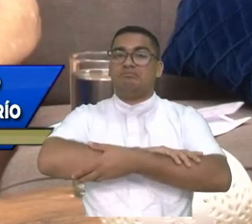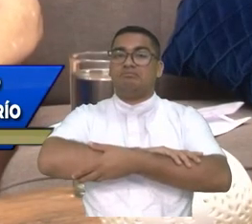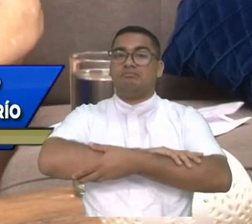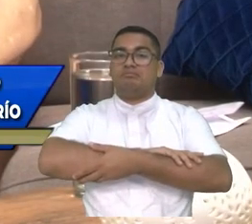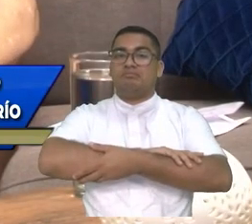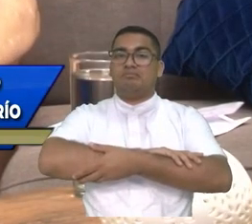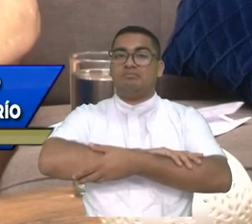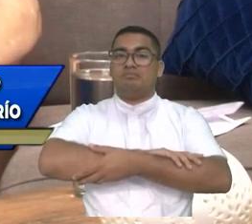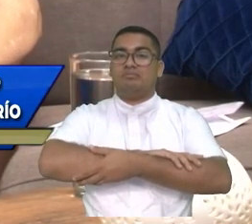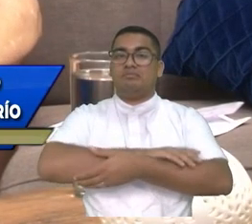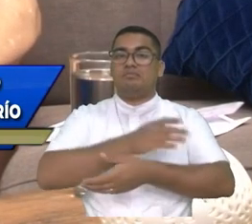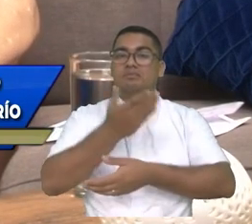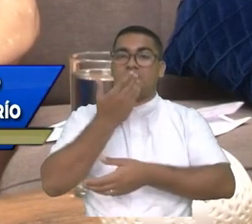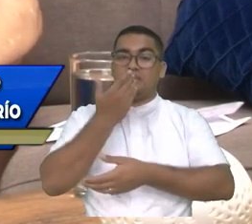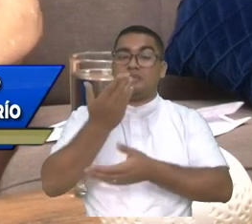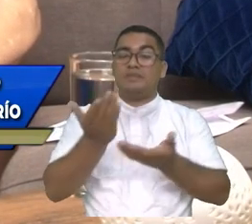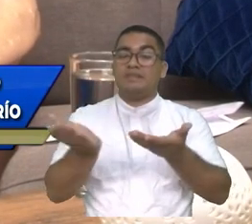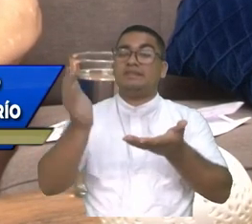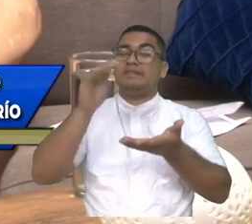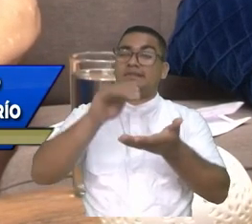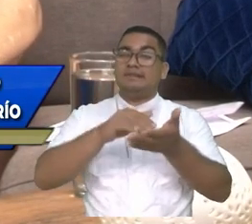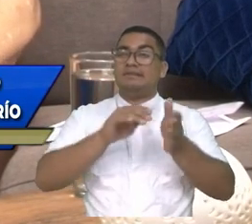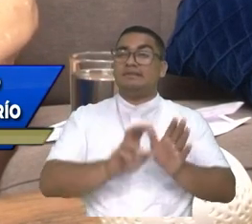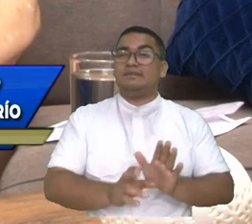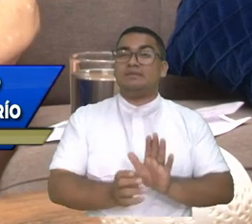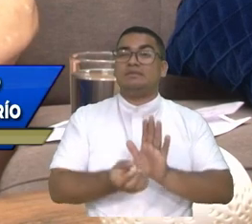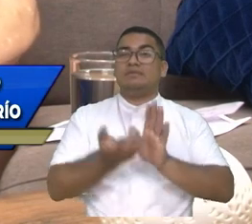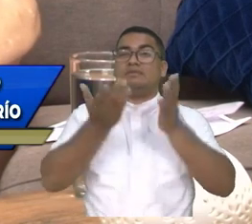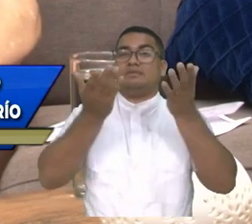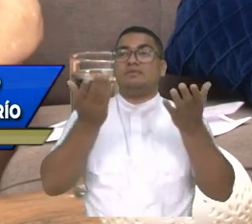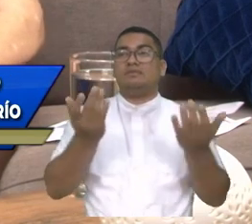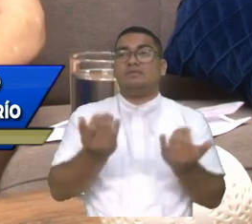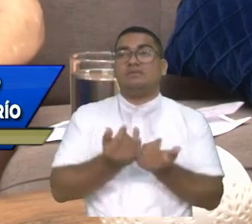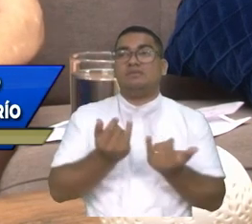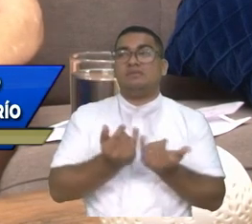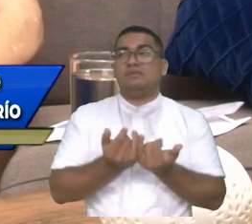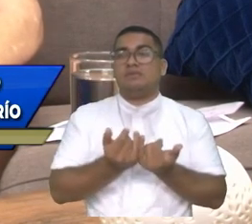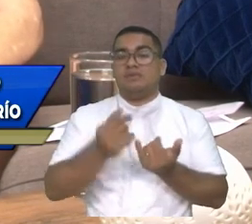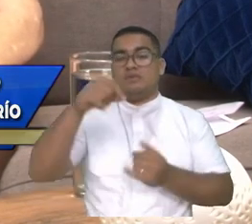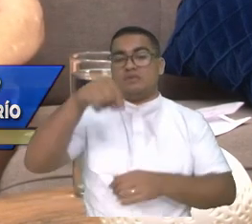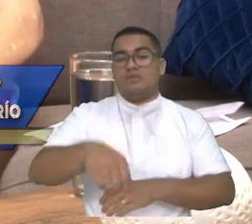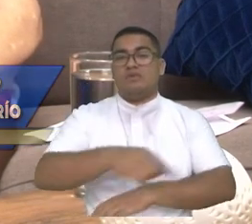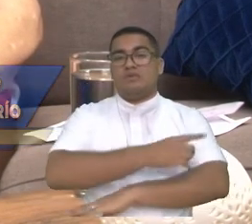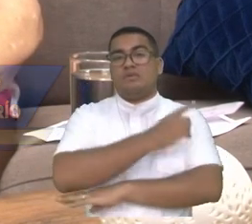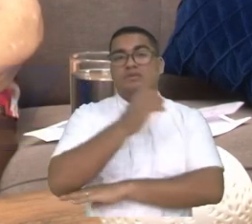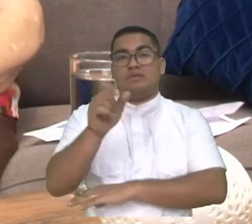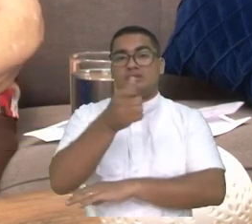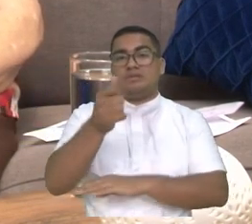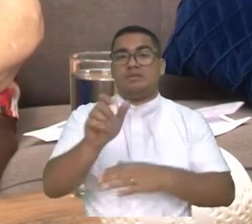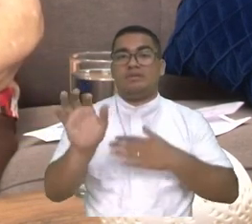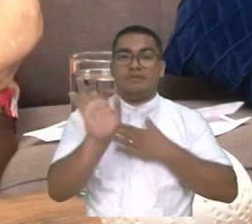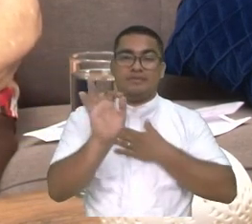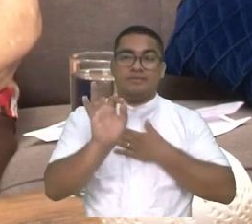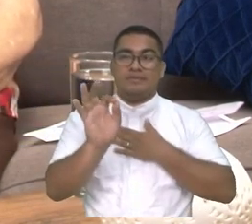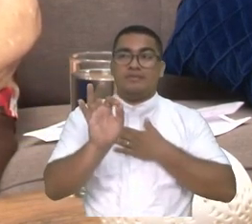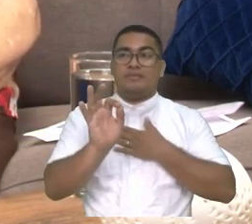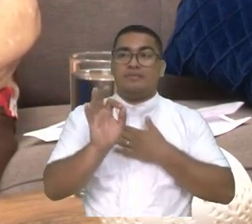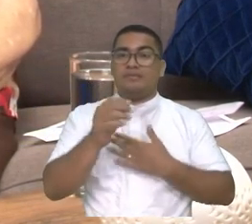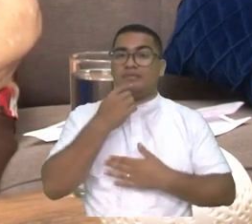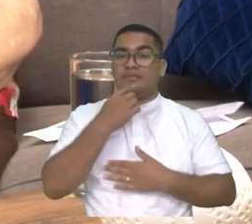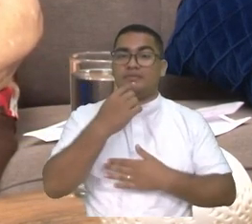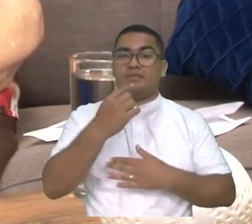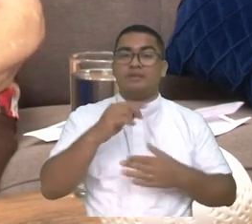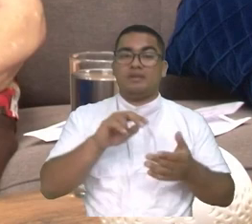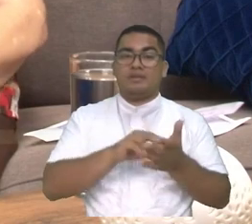en resurgir siempre, aunque se nos atropelle. Hoy, 6 de febrero, es